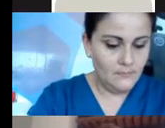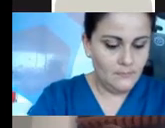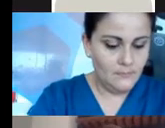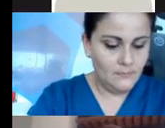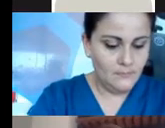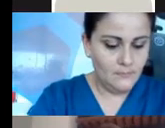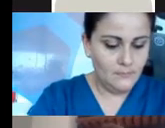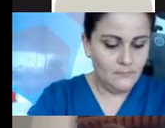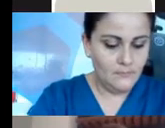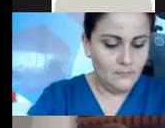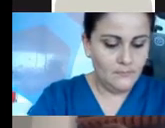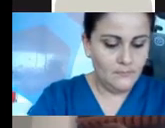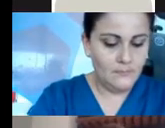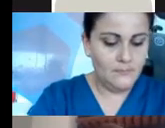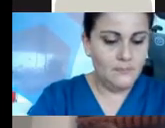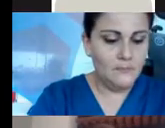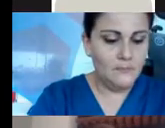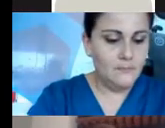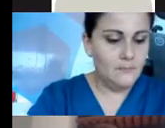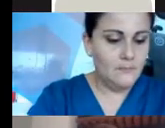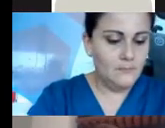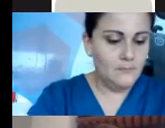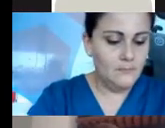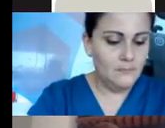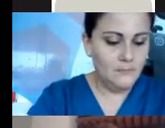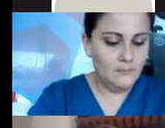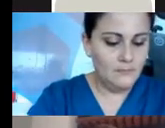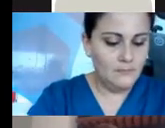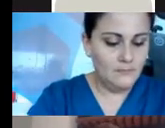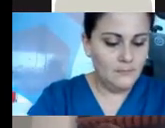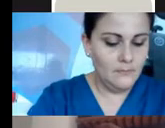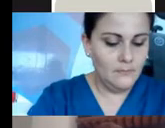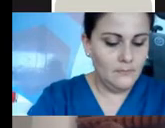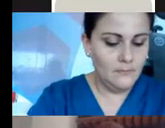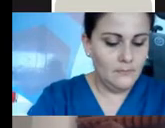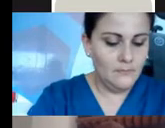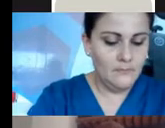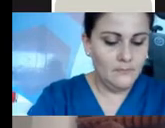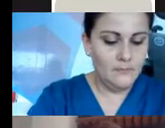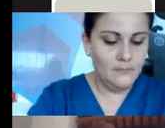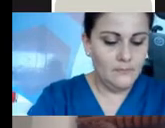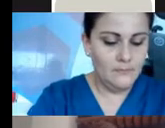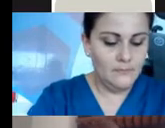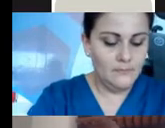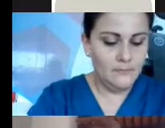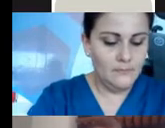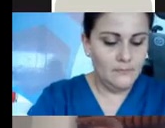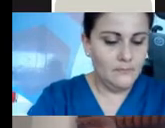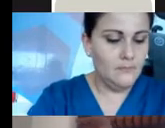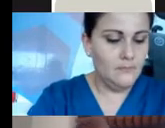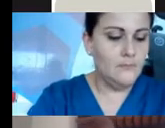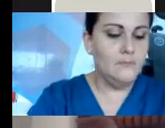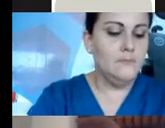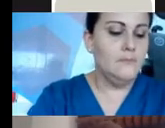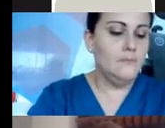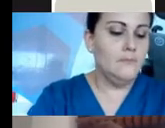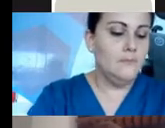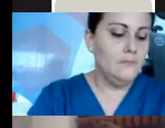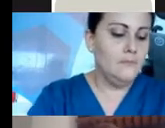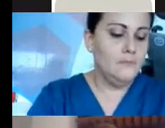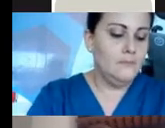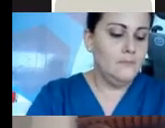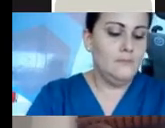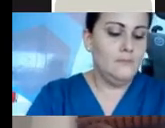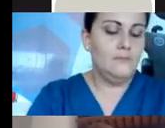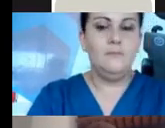una pelvis o puedo alinearla, ¿debería tirar del centro o debería tirar de los laterales? Este es un tema interesante del cual muchas veces no